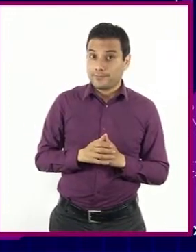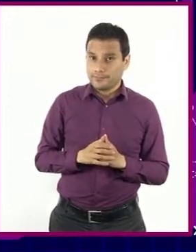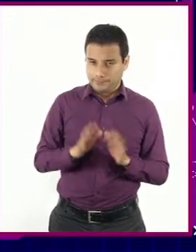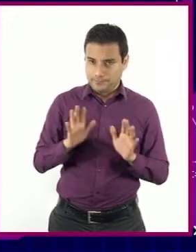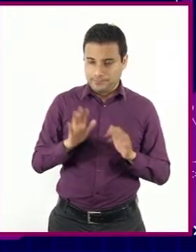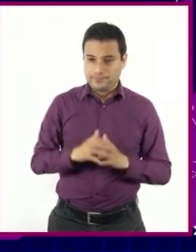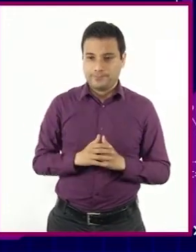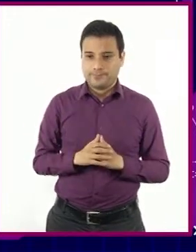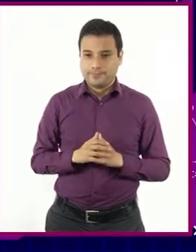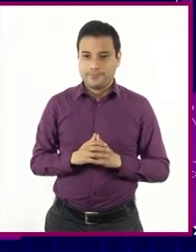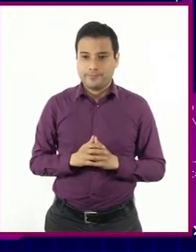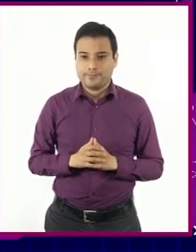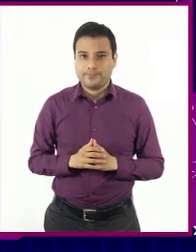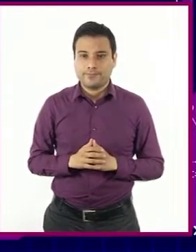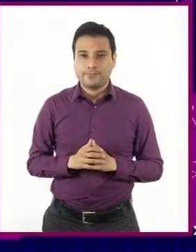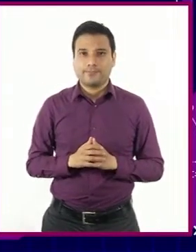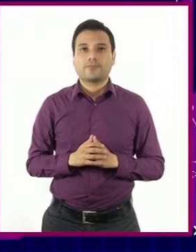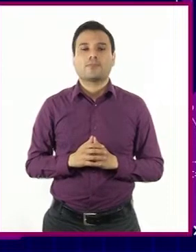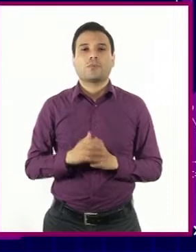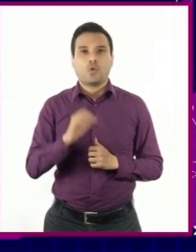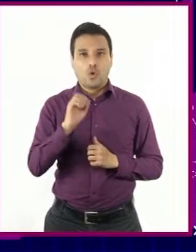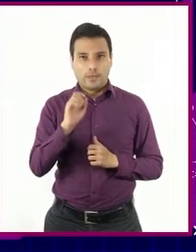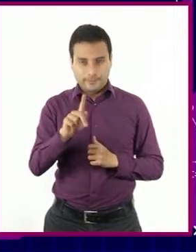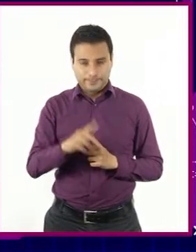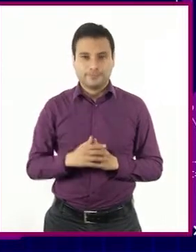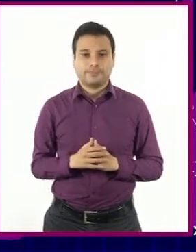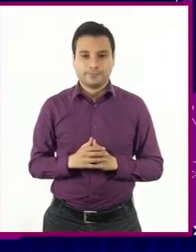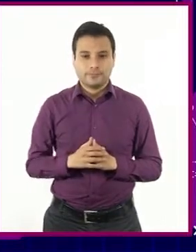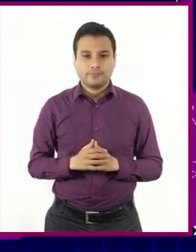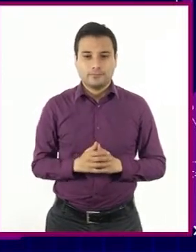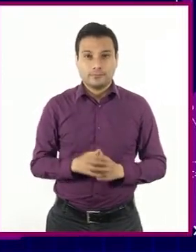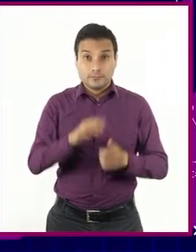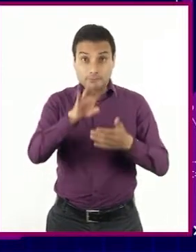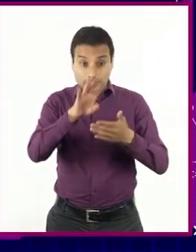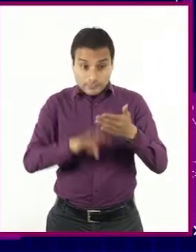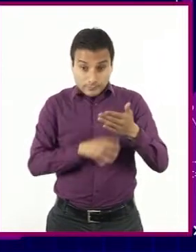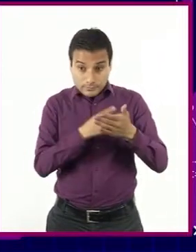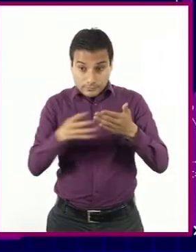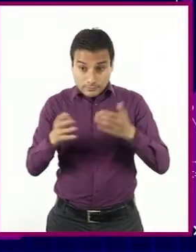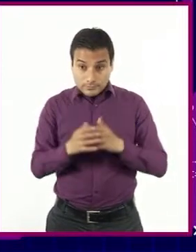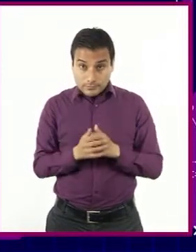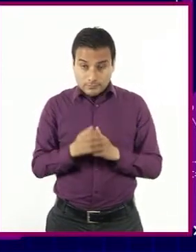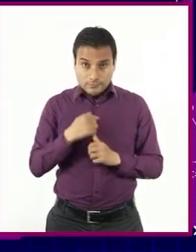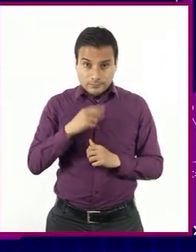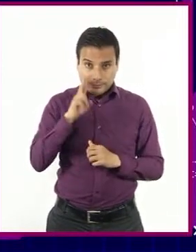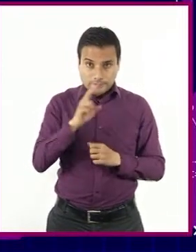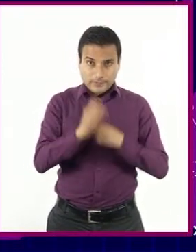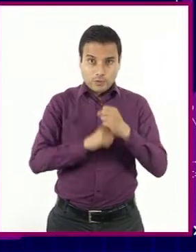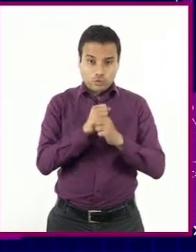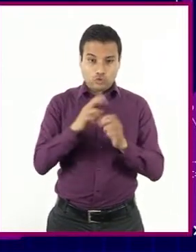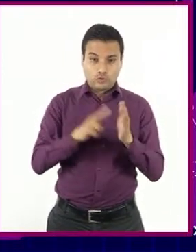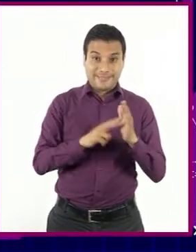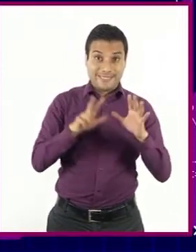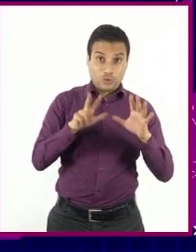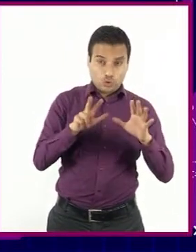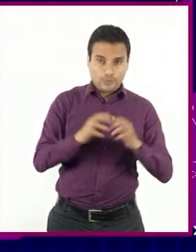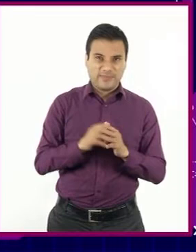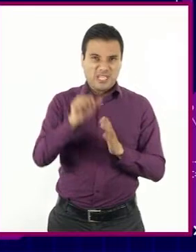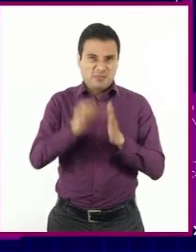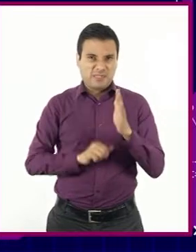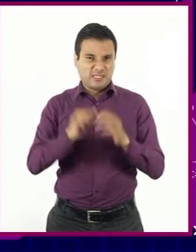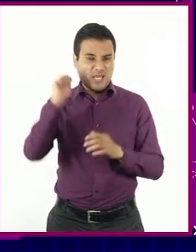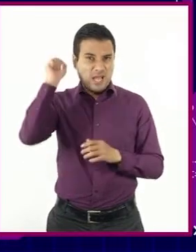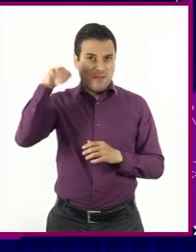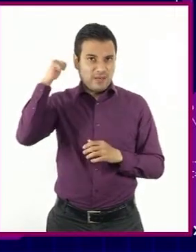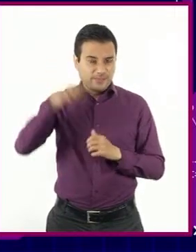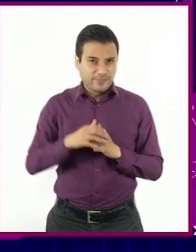mostrada. Haciendo esa búsqueda y en referencia a la tabla que se muestra, se observa que en el año 2018, en el mes de abril,